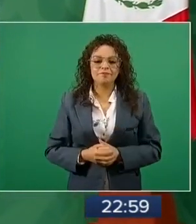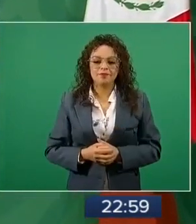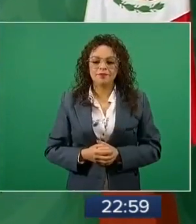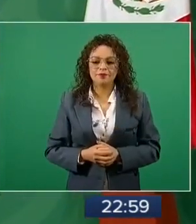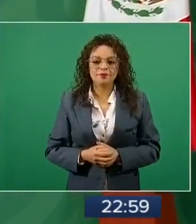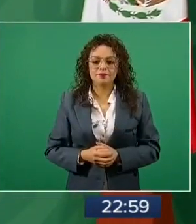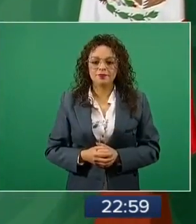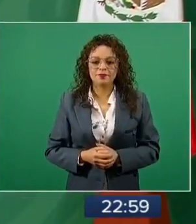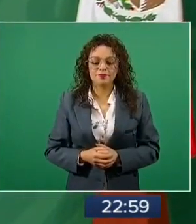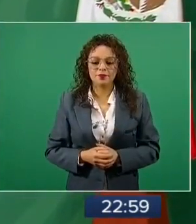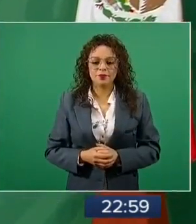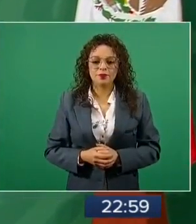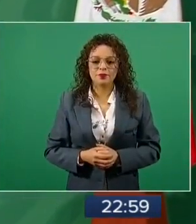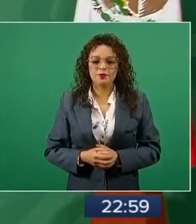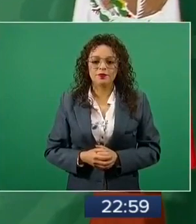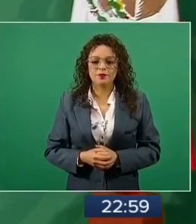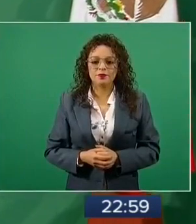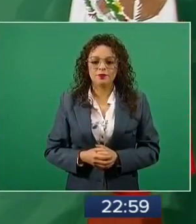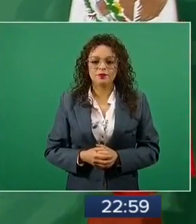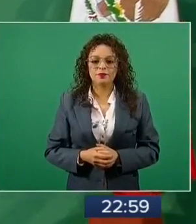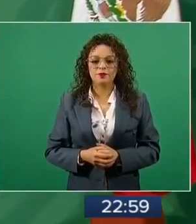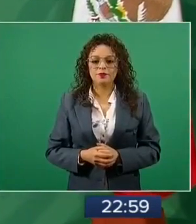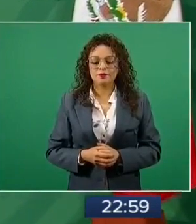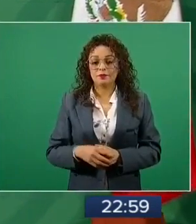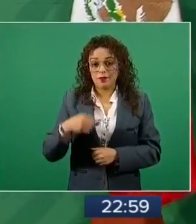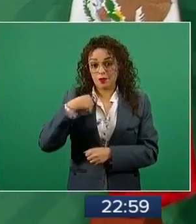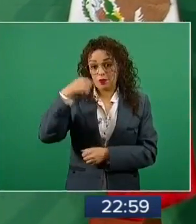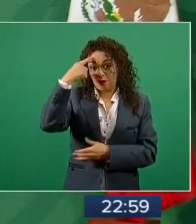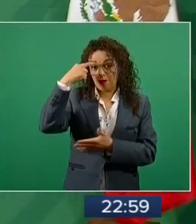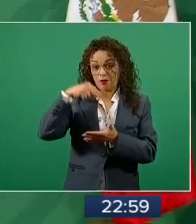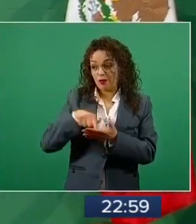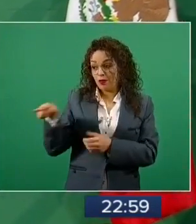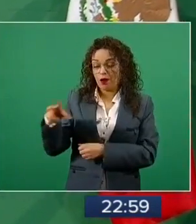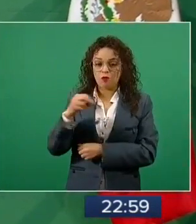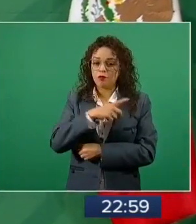y yo creo que no deben de prestarse